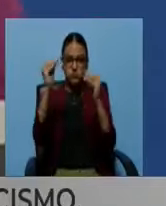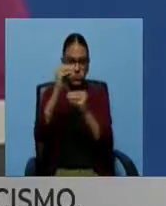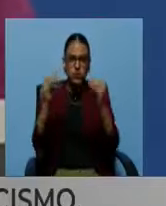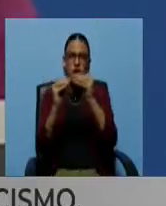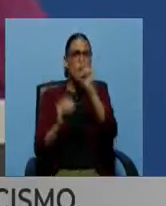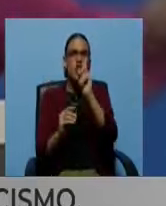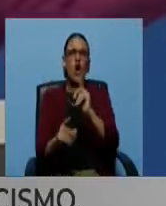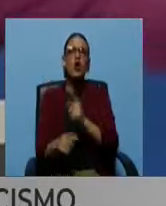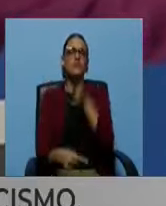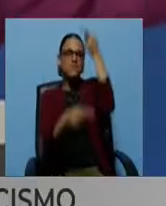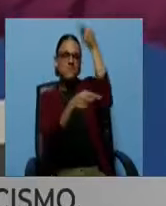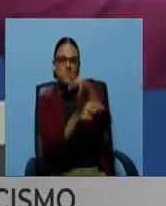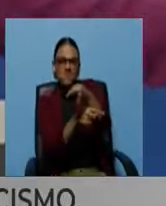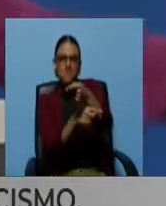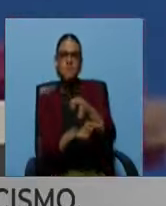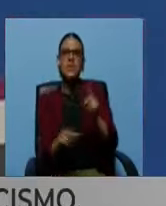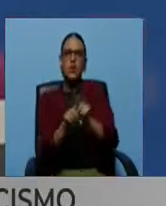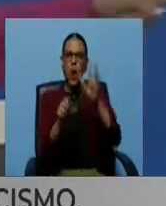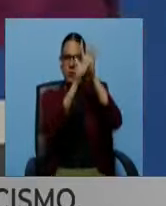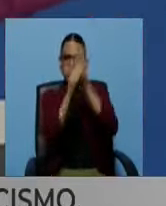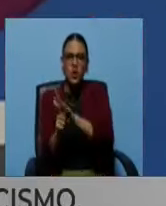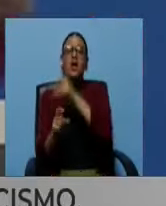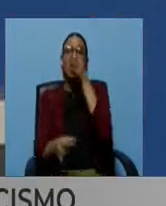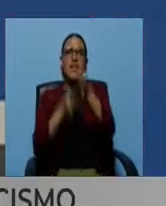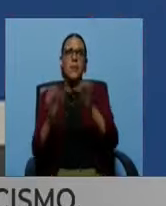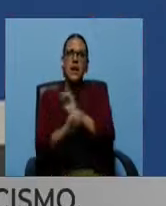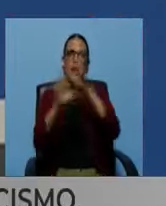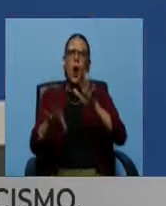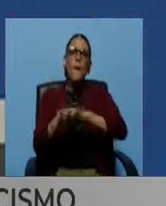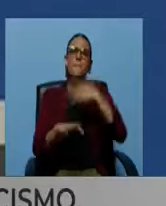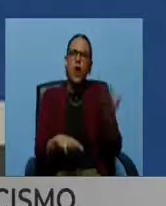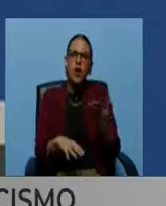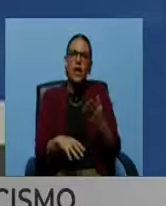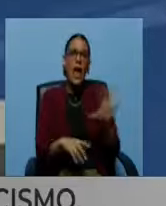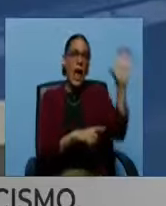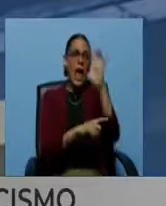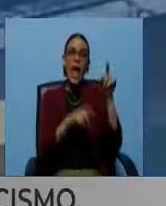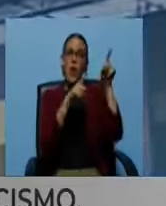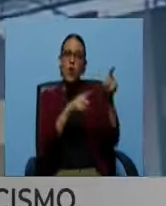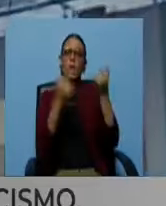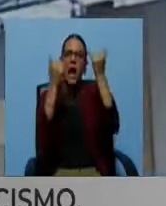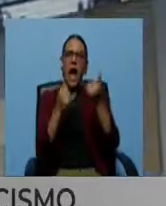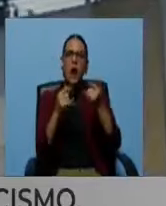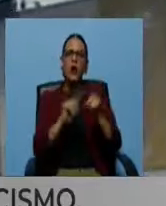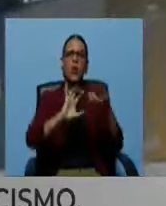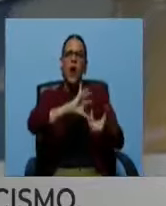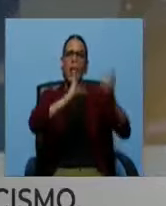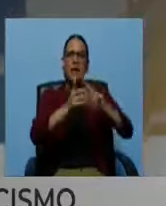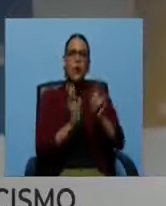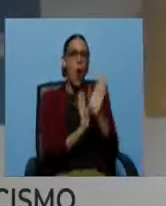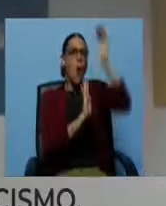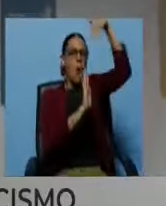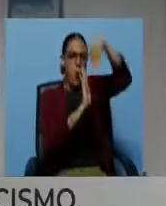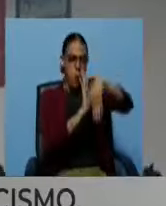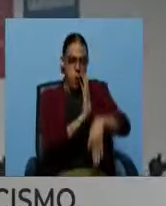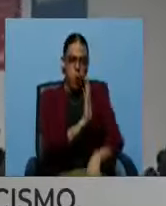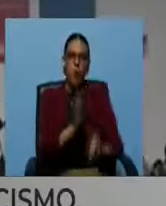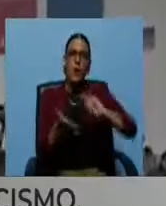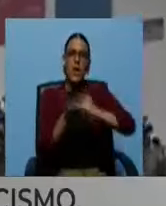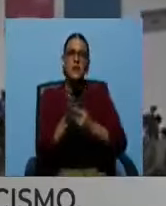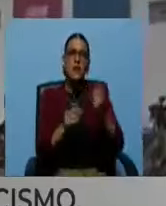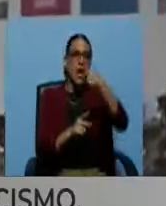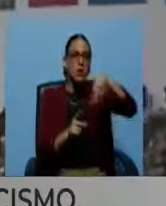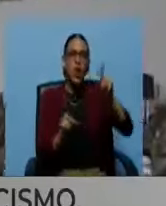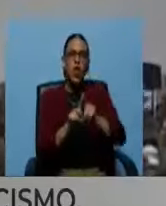en subordinación. Y esa es la explicación de por qué los pueblos europeos están como están, Manu, menoscabados,